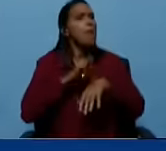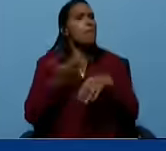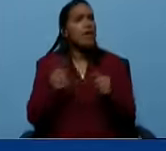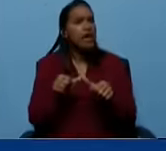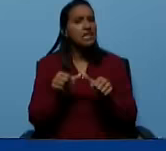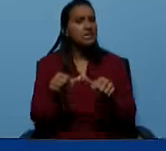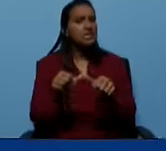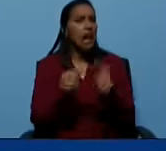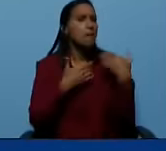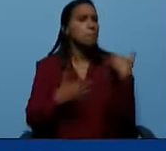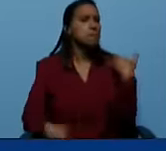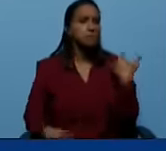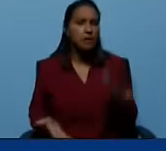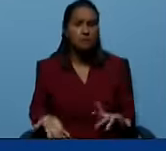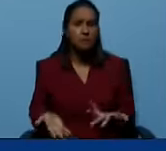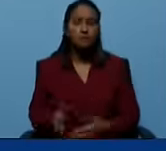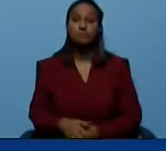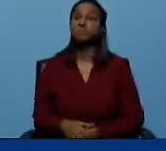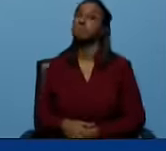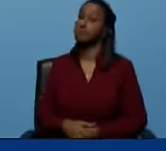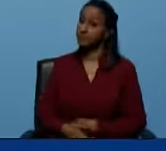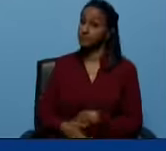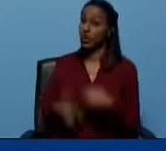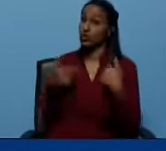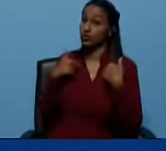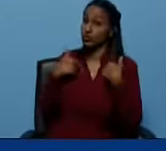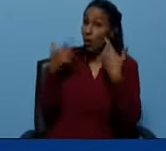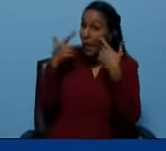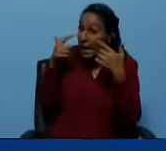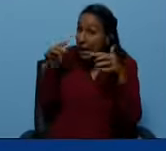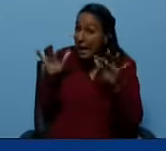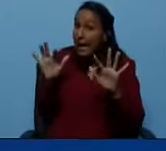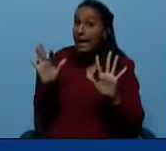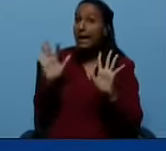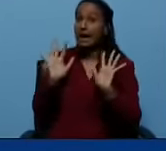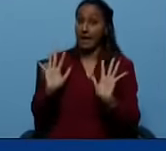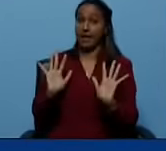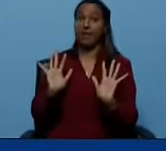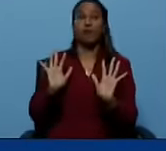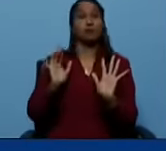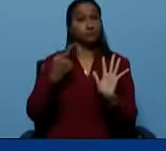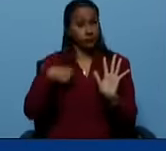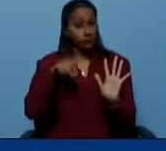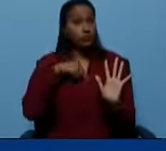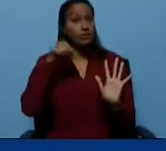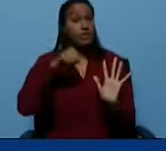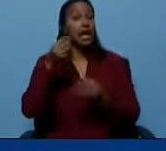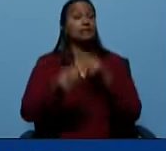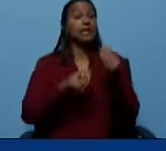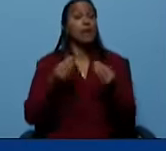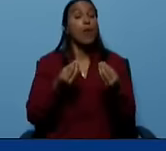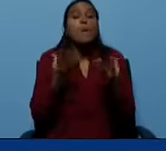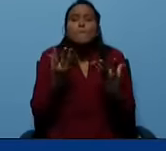Gracias. Yo creo que hemos hecho un gran esfuerzo en Venezuela.